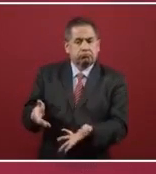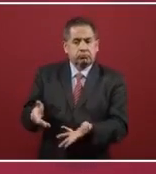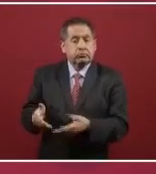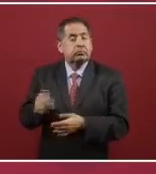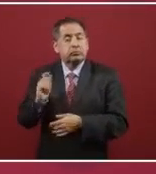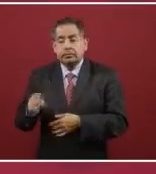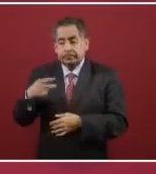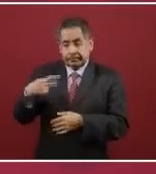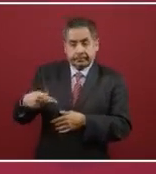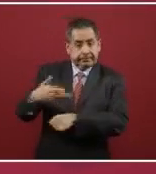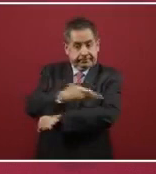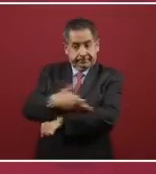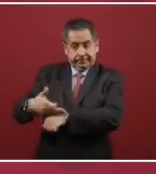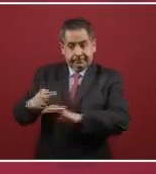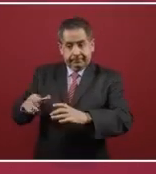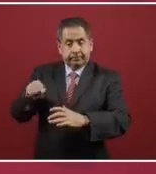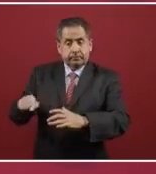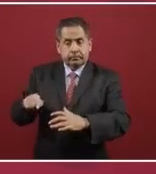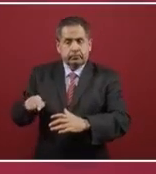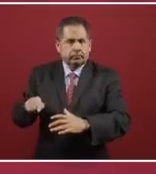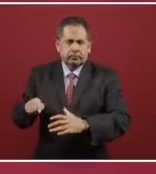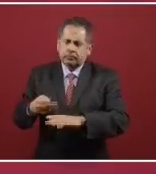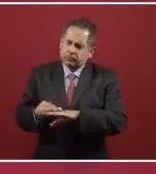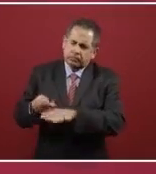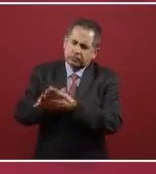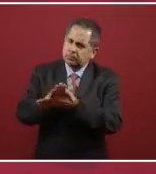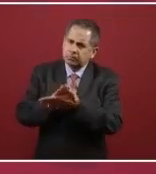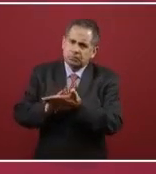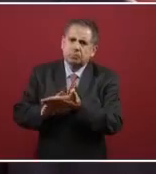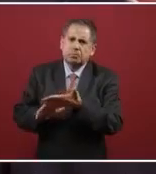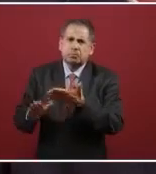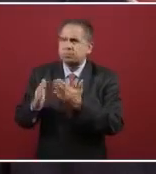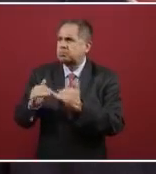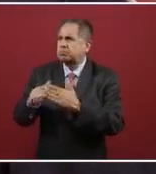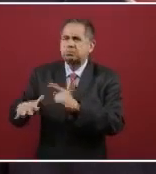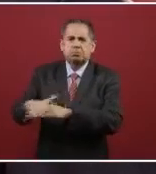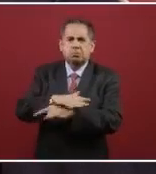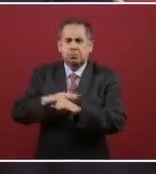su familia vive de manera modesta.